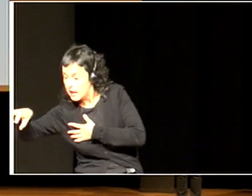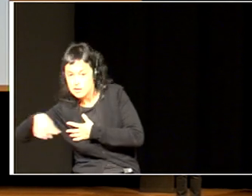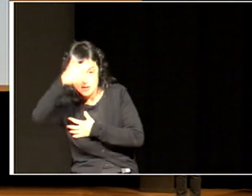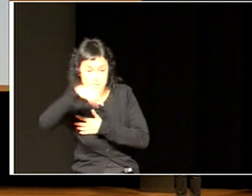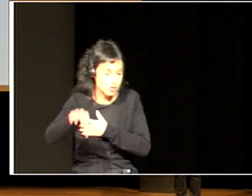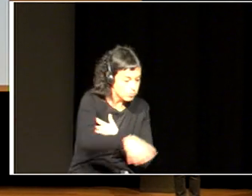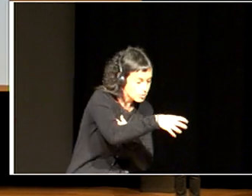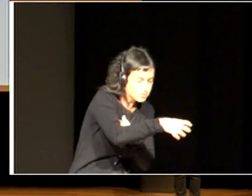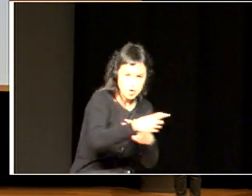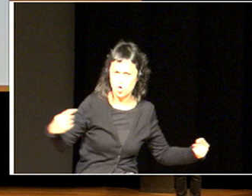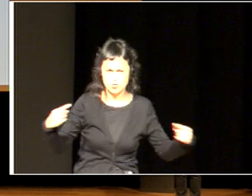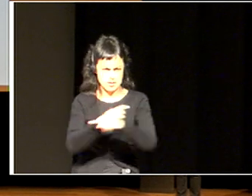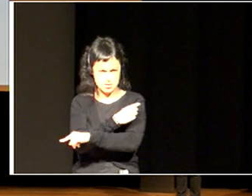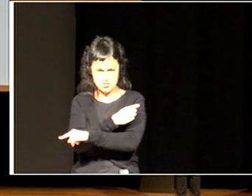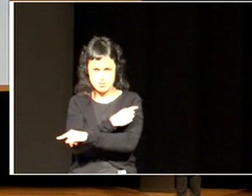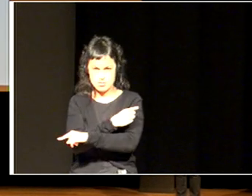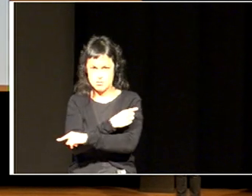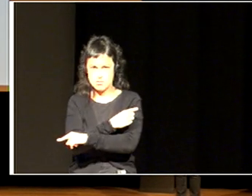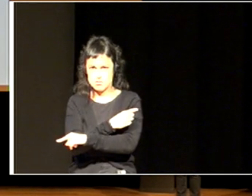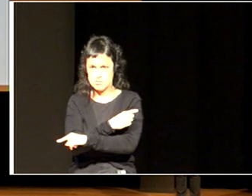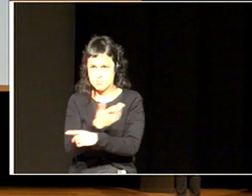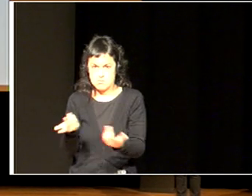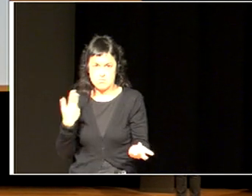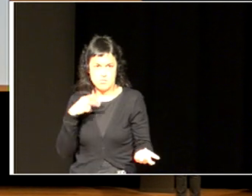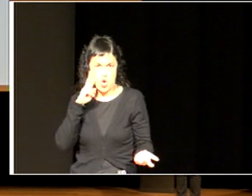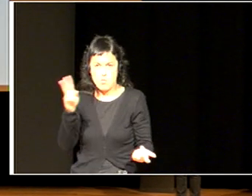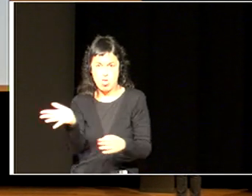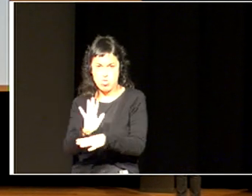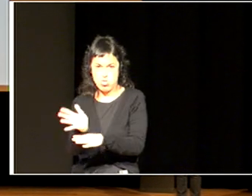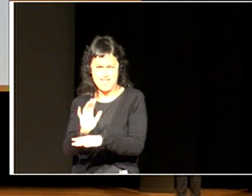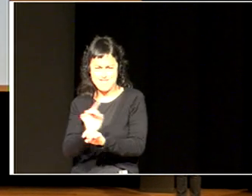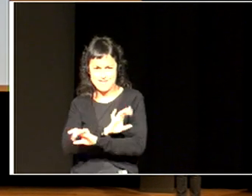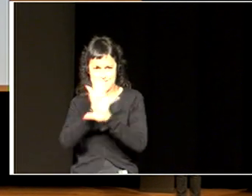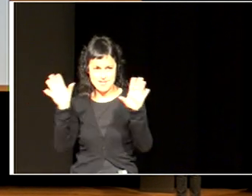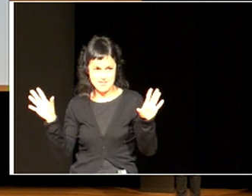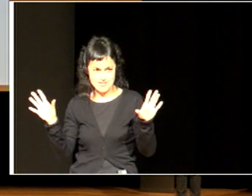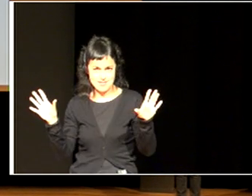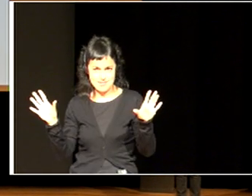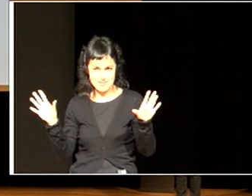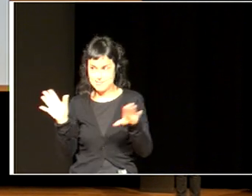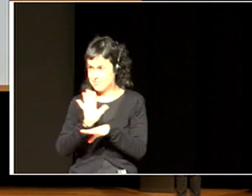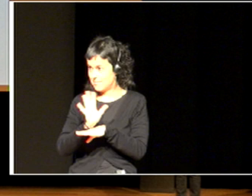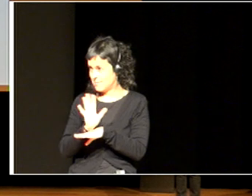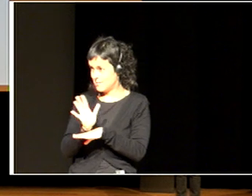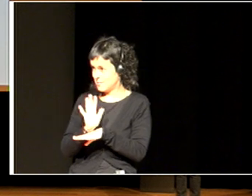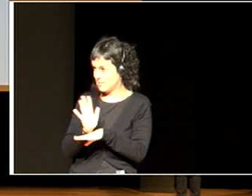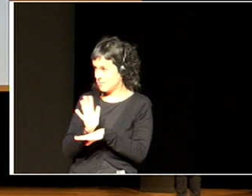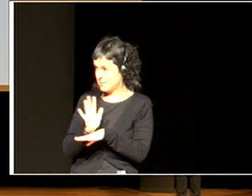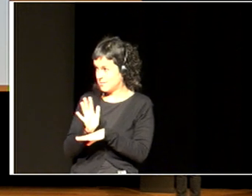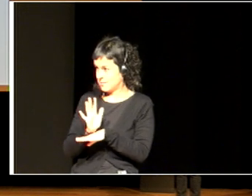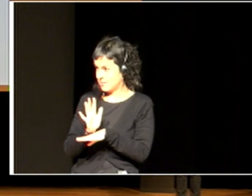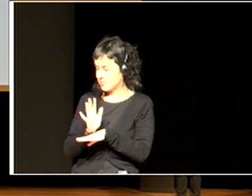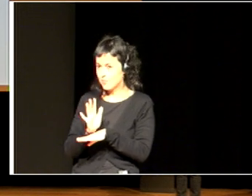hombre todo lo contrario vale de hecho lo vemos en el cine en el cine a triunfo a un